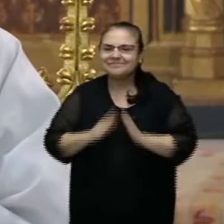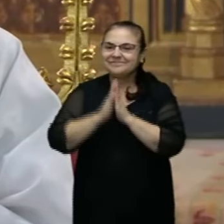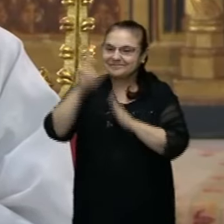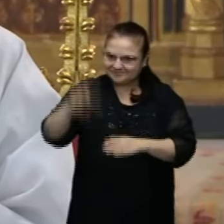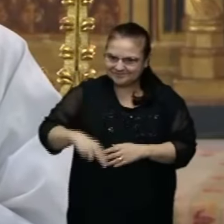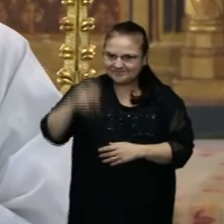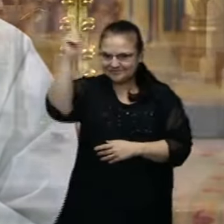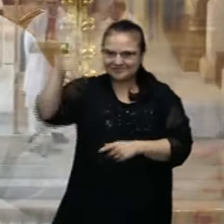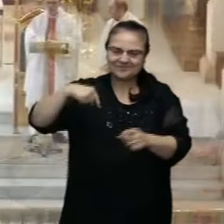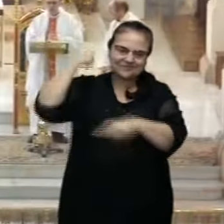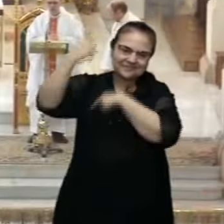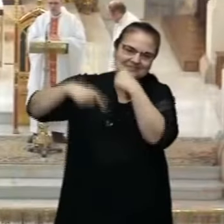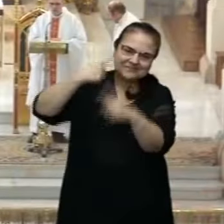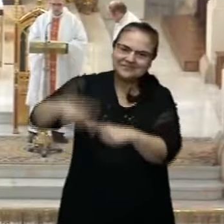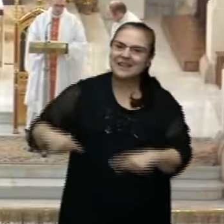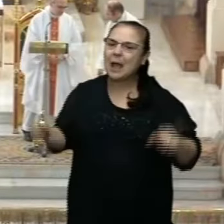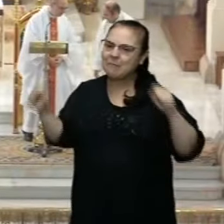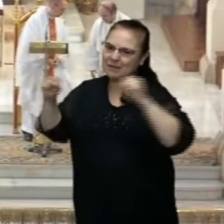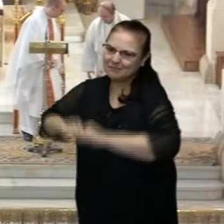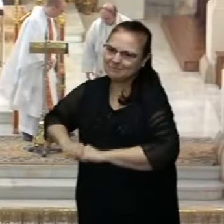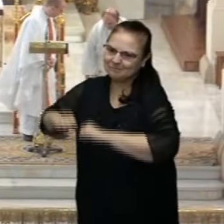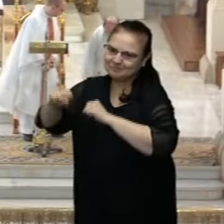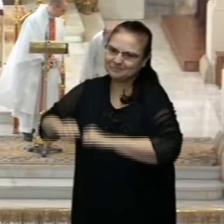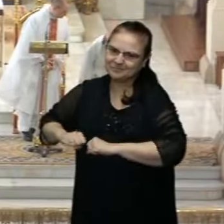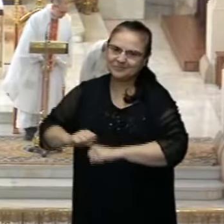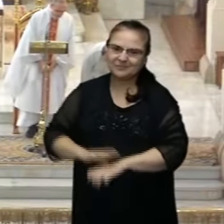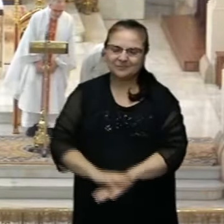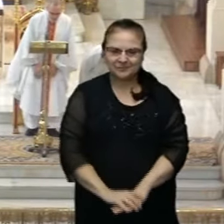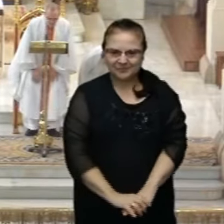Dios por los siglos de los siglos.